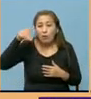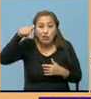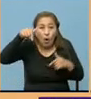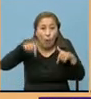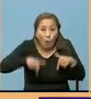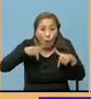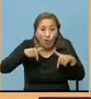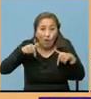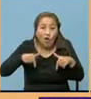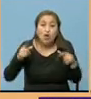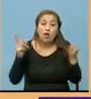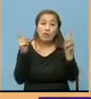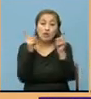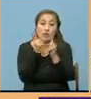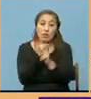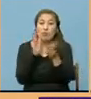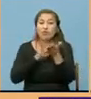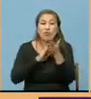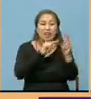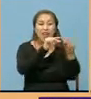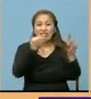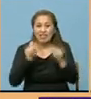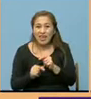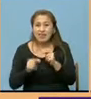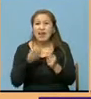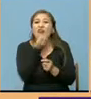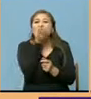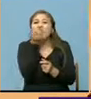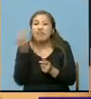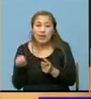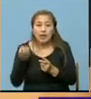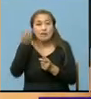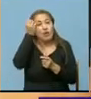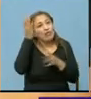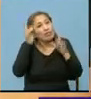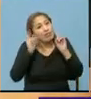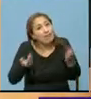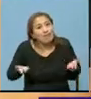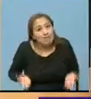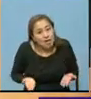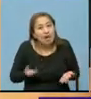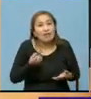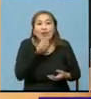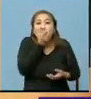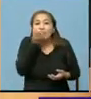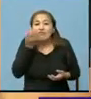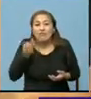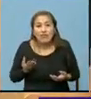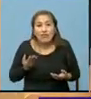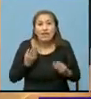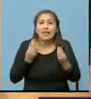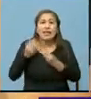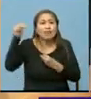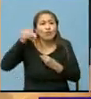hoy precisamente había problema con el tema de los terrenos el tema de la feria que me olvidaba en el tema de la feria que es un tema en boca